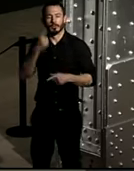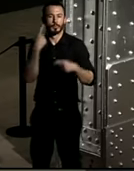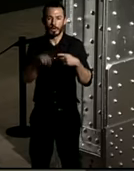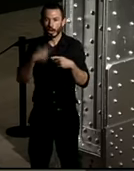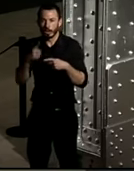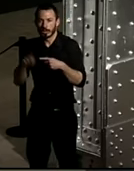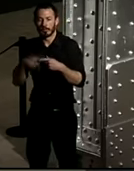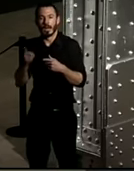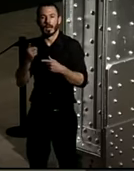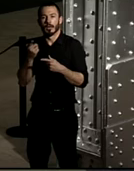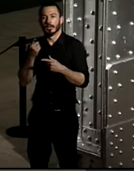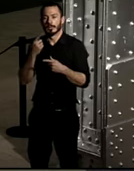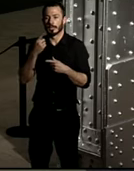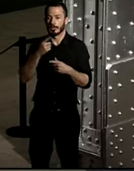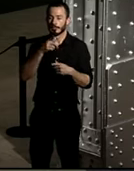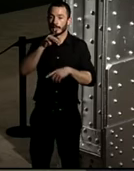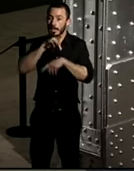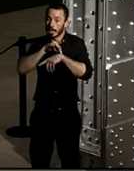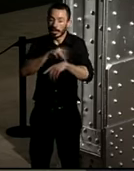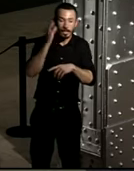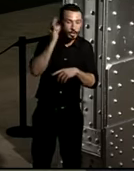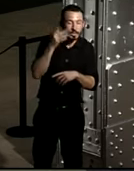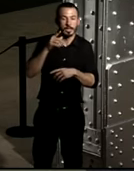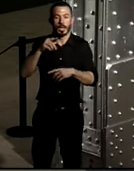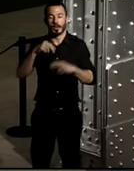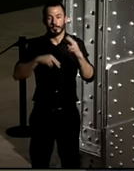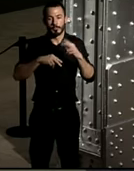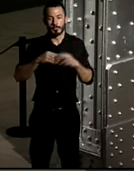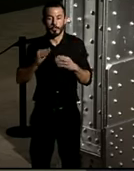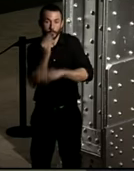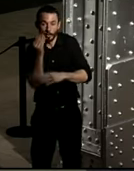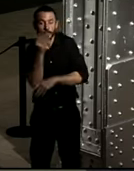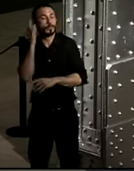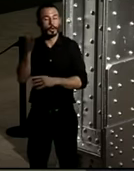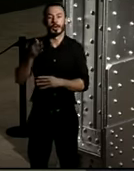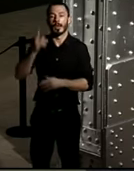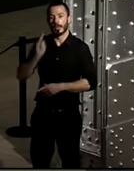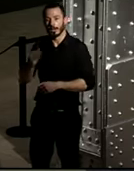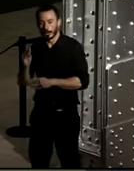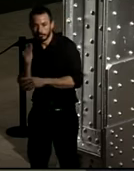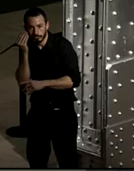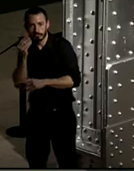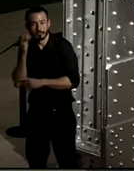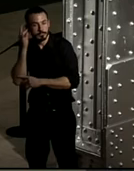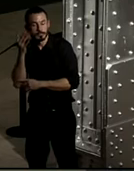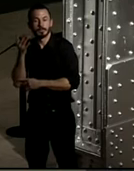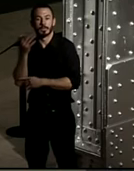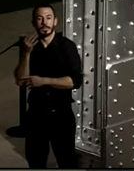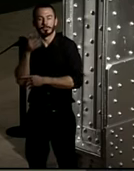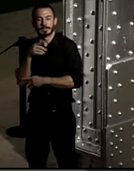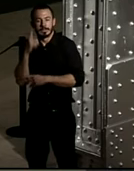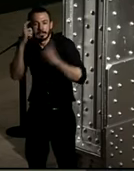que hacen las guionistas, directoras, productoras e intentar que todas esas mujeres que hay en las escuelas de cine y